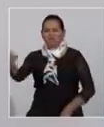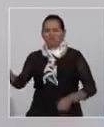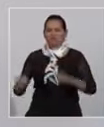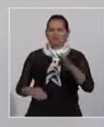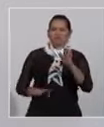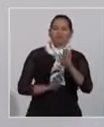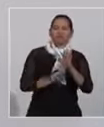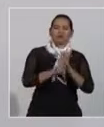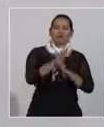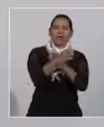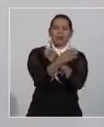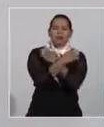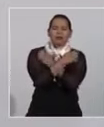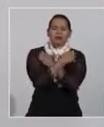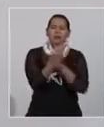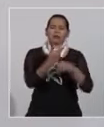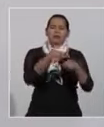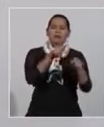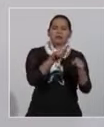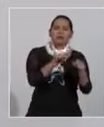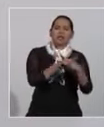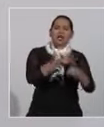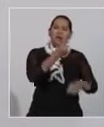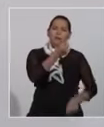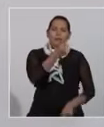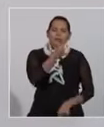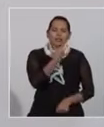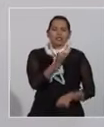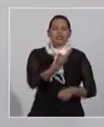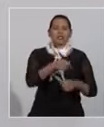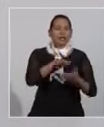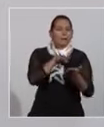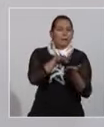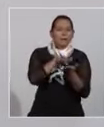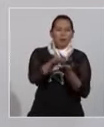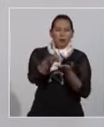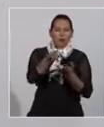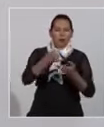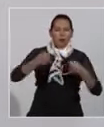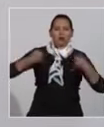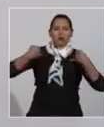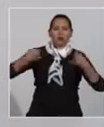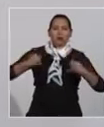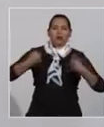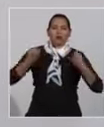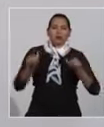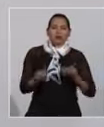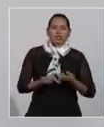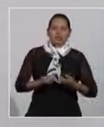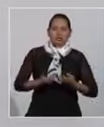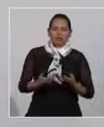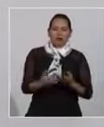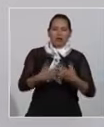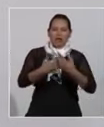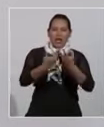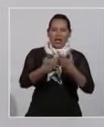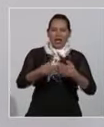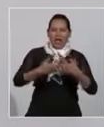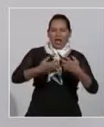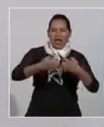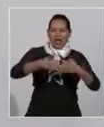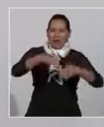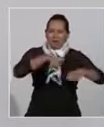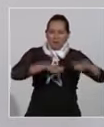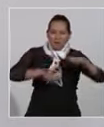educación para todos, con respeto a las mujeres, con apoyo a los jóvenes, con impulso a la pequeña y mediana empresa. Mi experiencia y